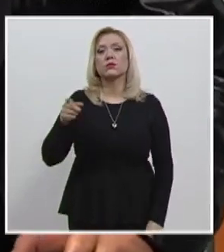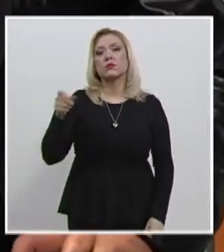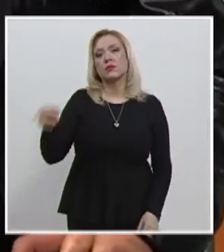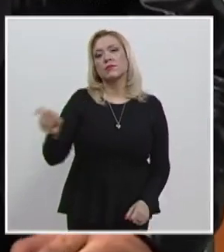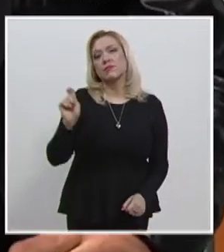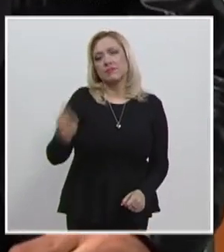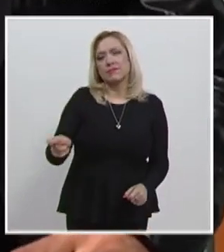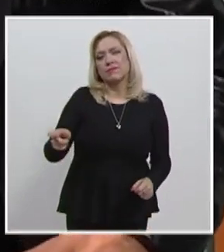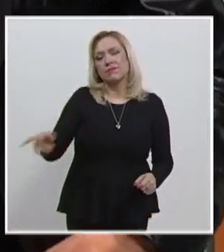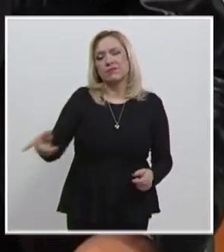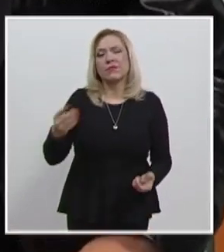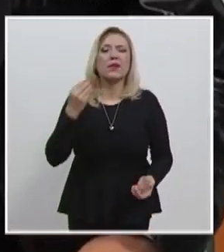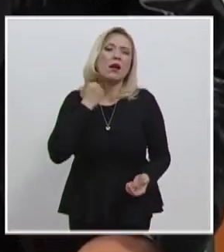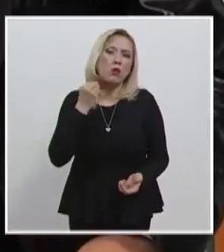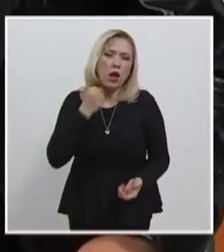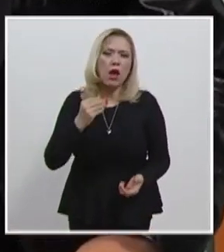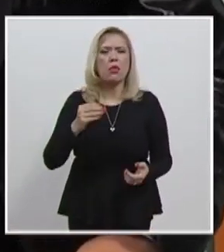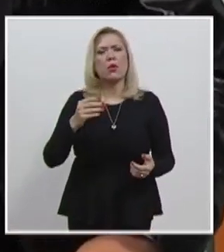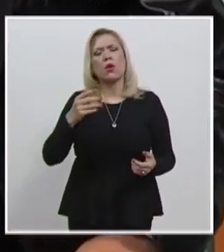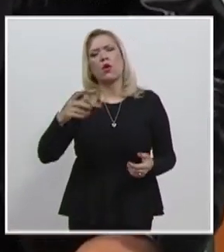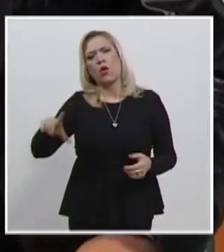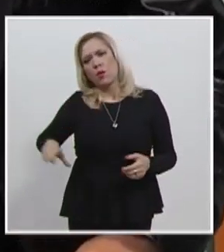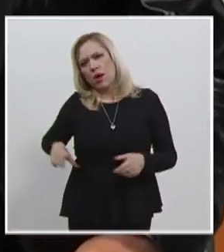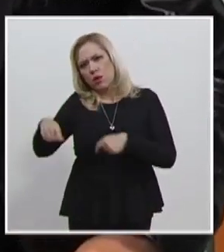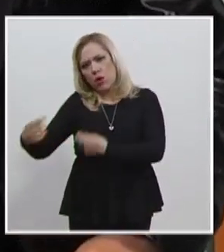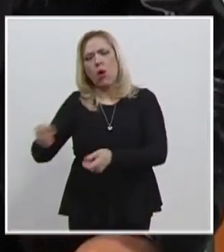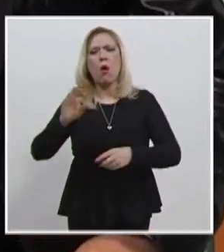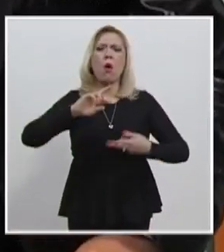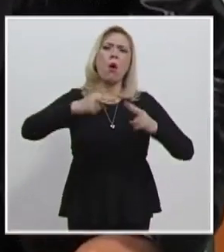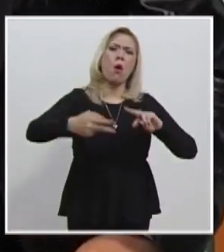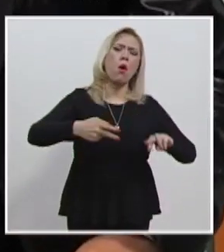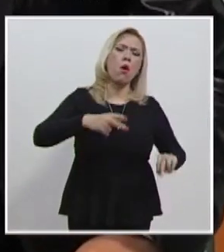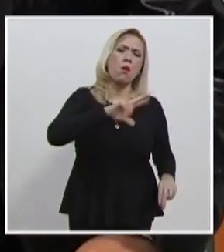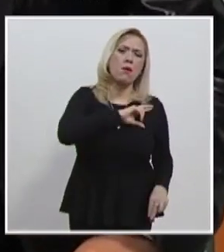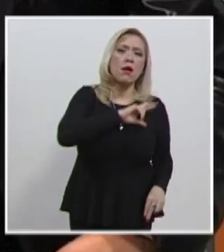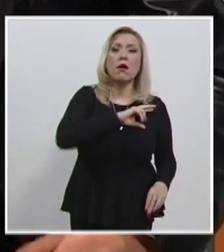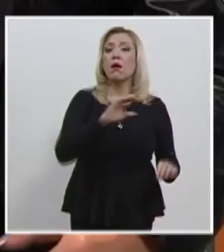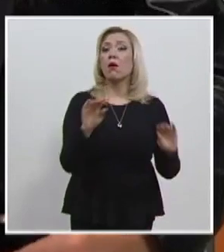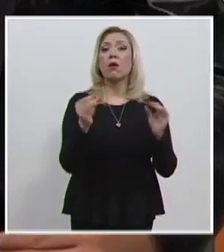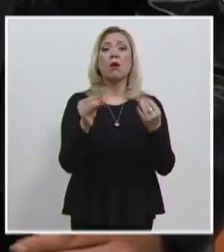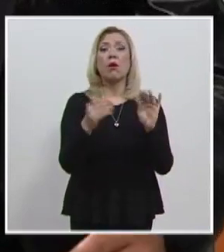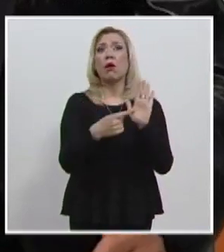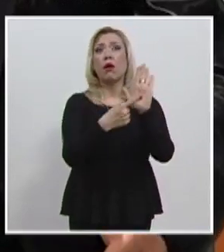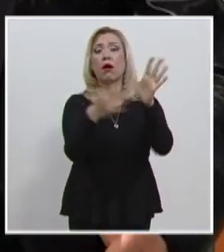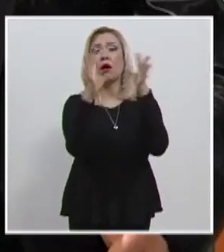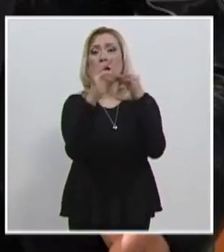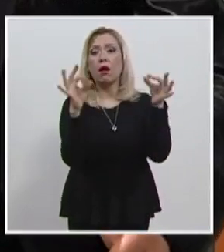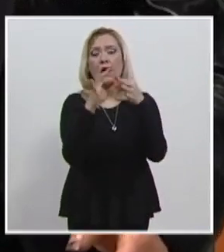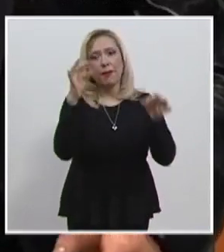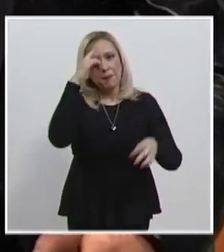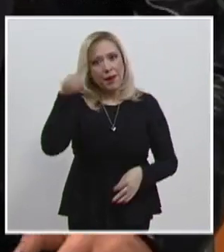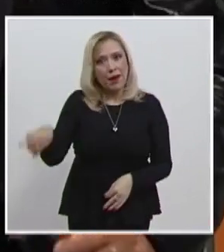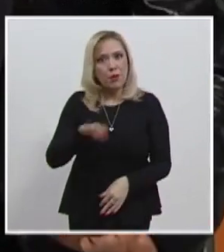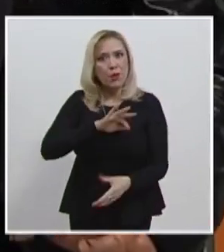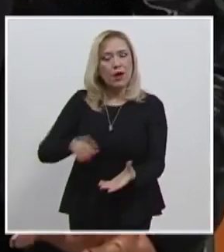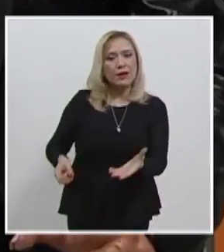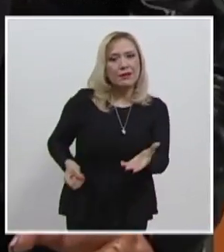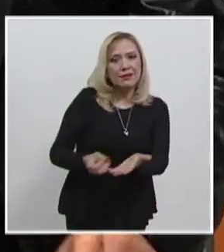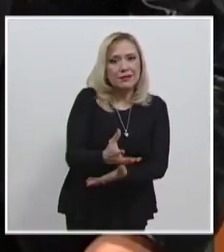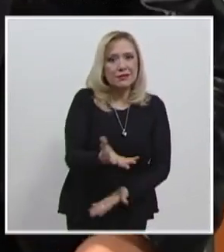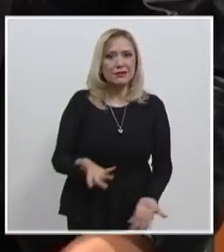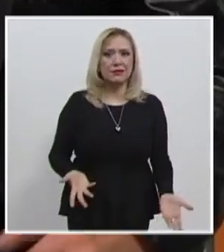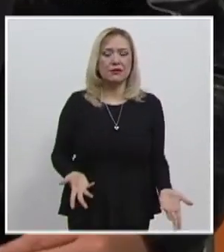pública o privada no hacen alusión a estos beneficios para efecto que ellas puedan salir y sin